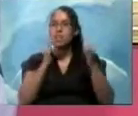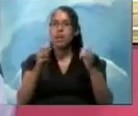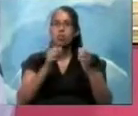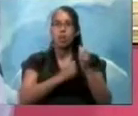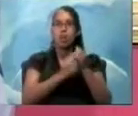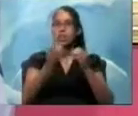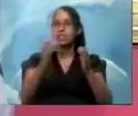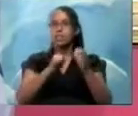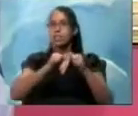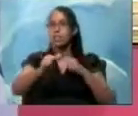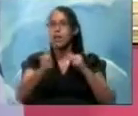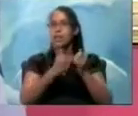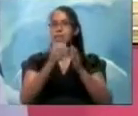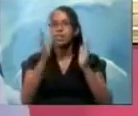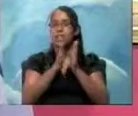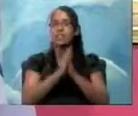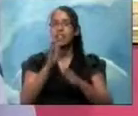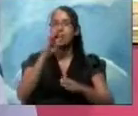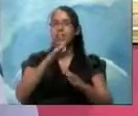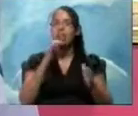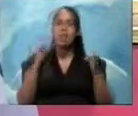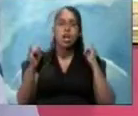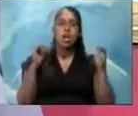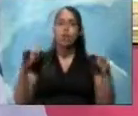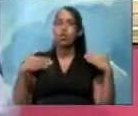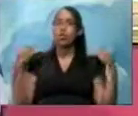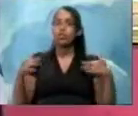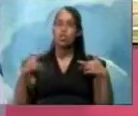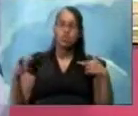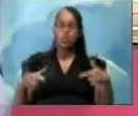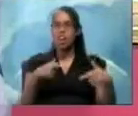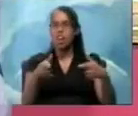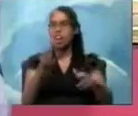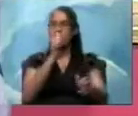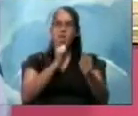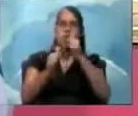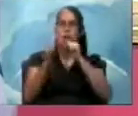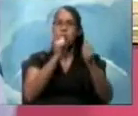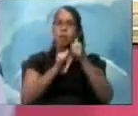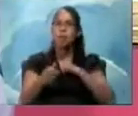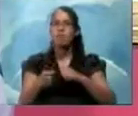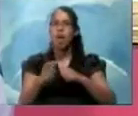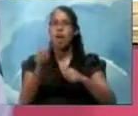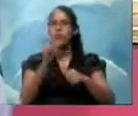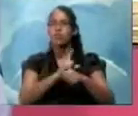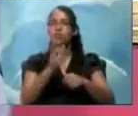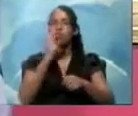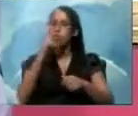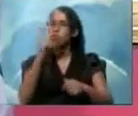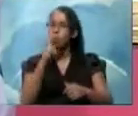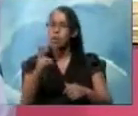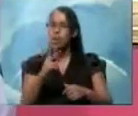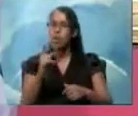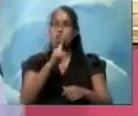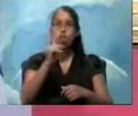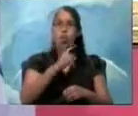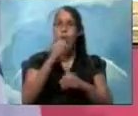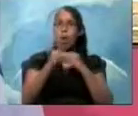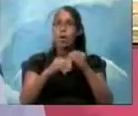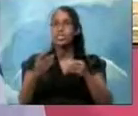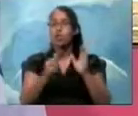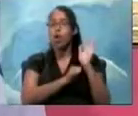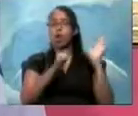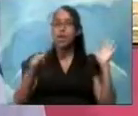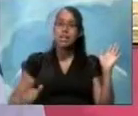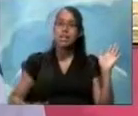Santa, no, están gozando en el río, bebiendo, tomando, ¿verdad? No hacen lo que el